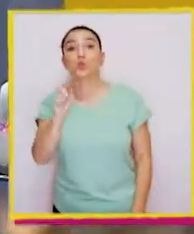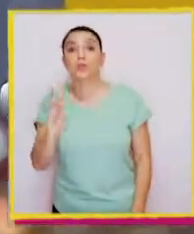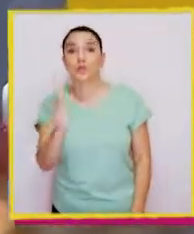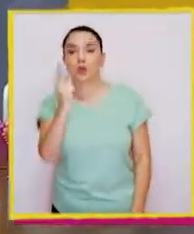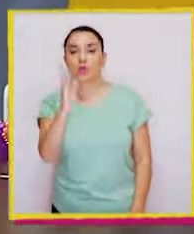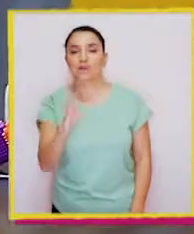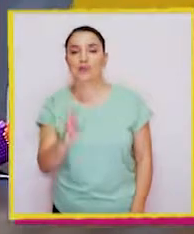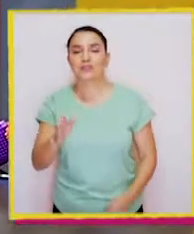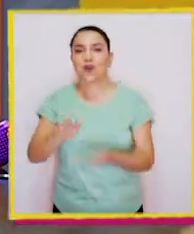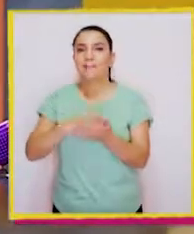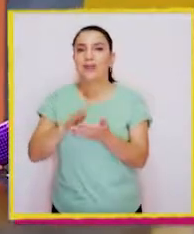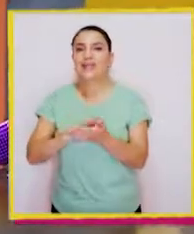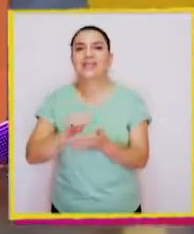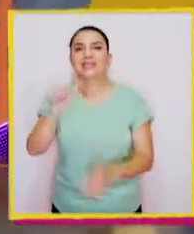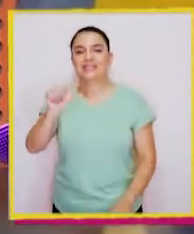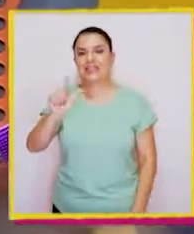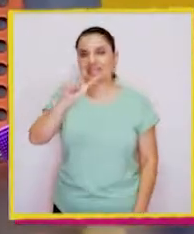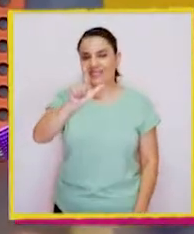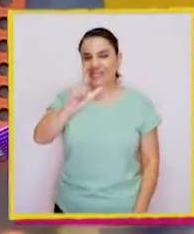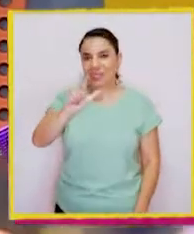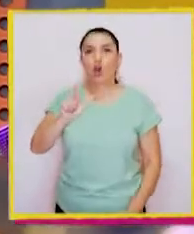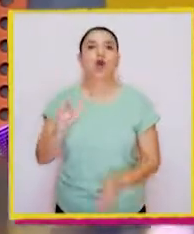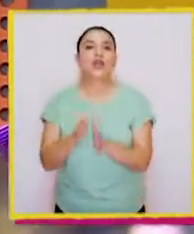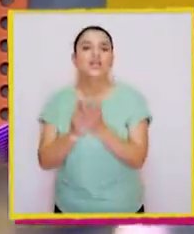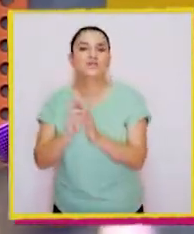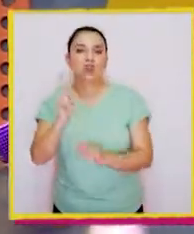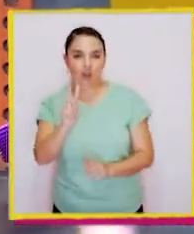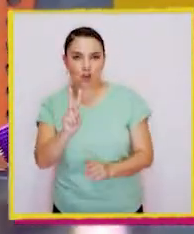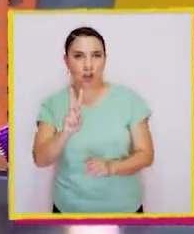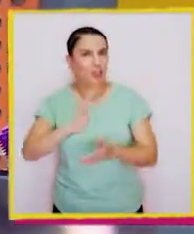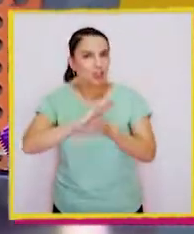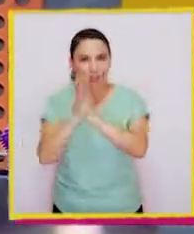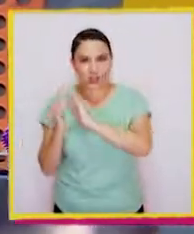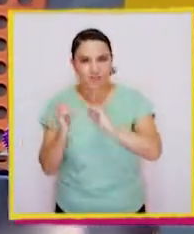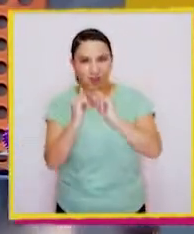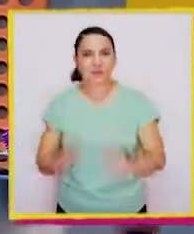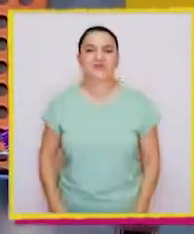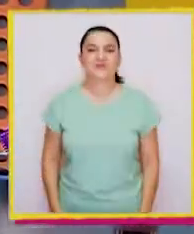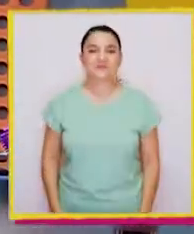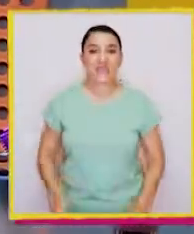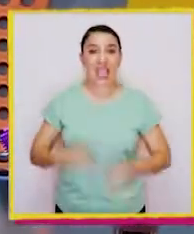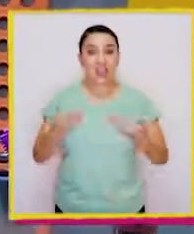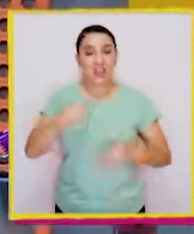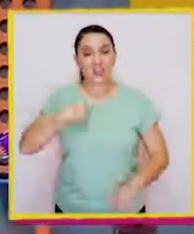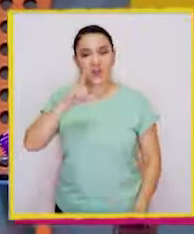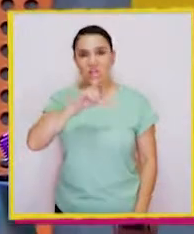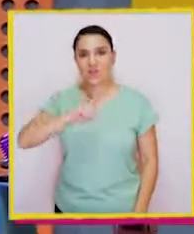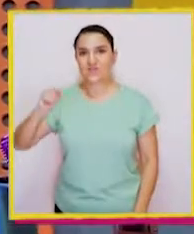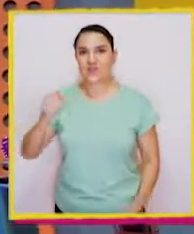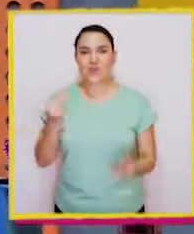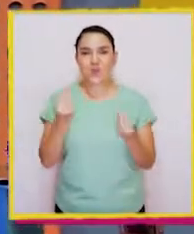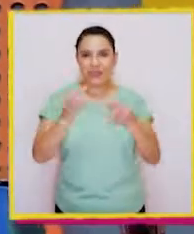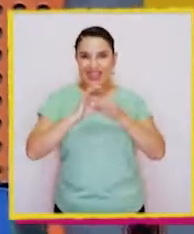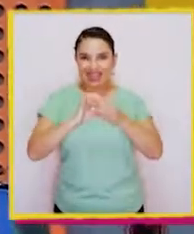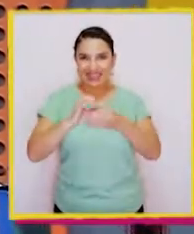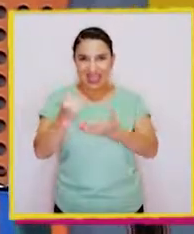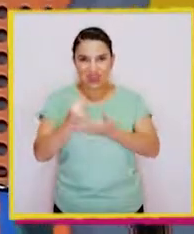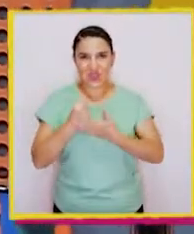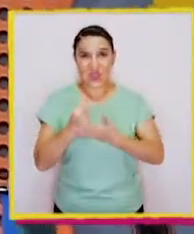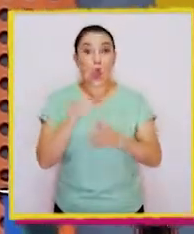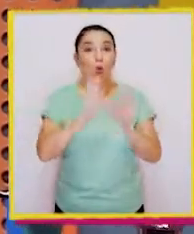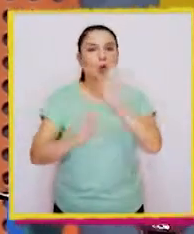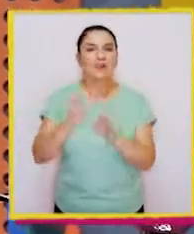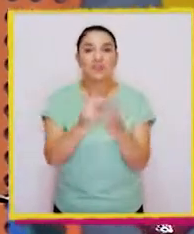de segundo, la página 67 del tomo 2 también. Ahí está todo esto. Ahora yo me voy y muchas gracias por